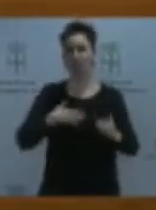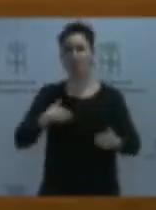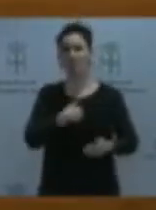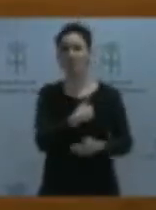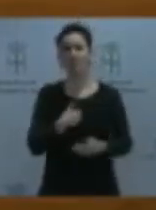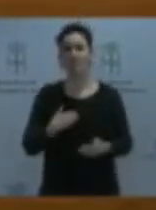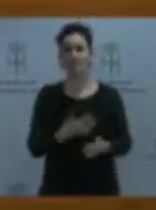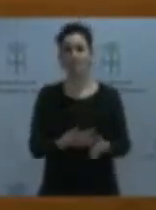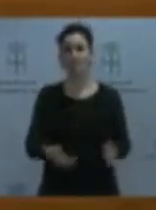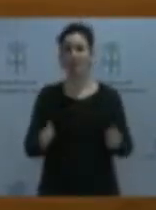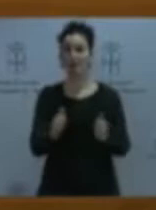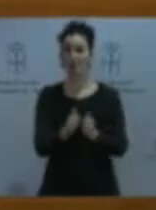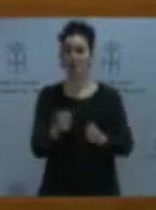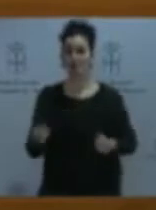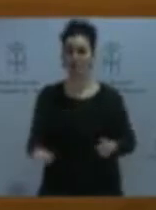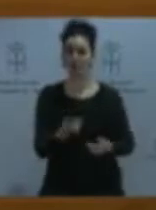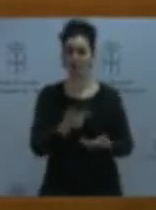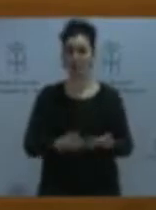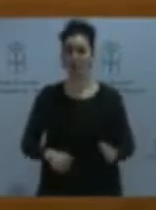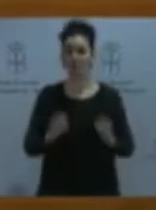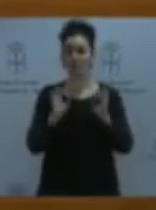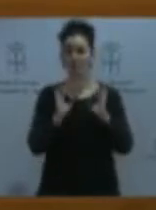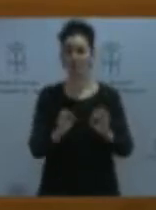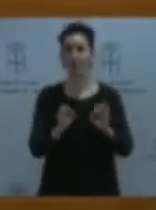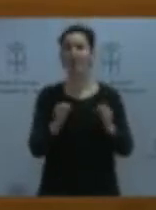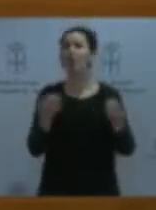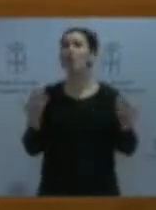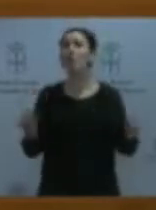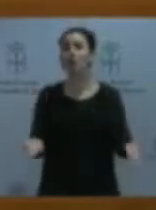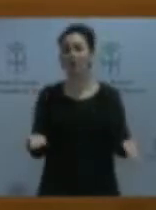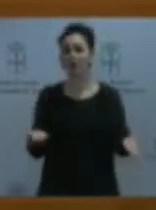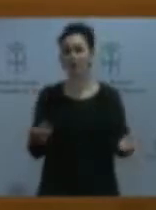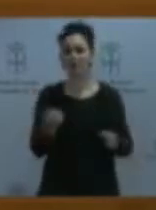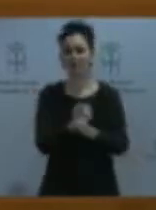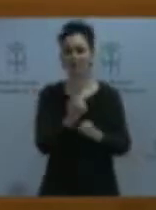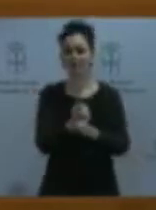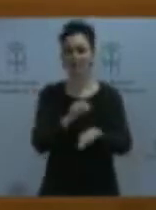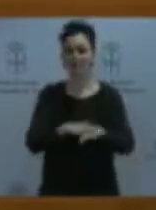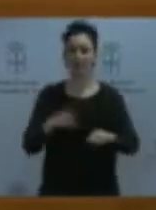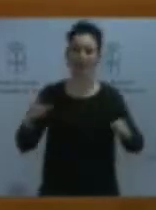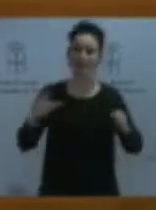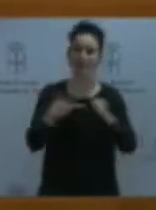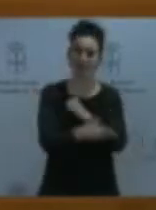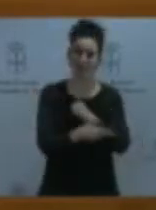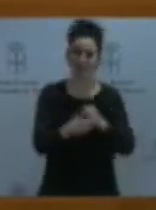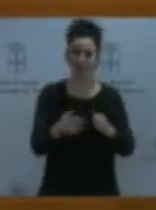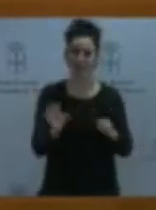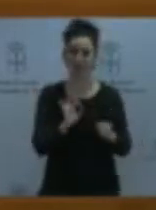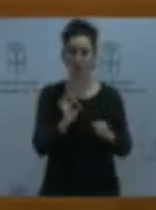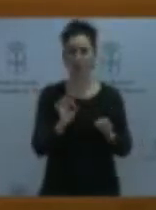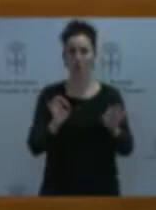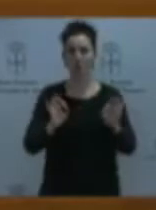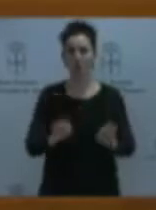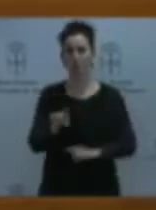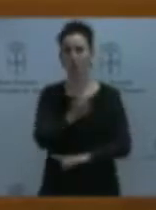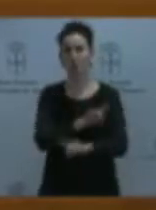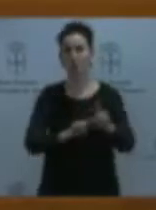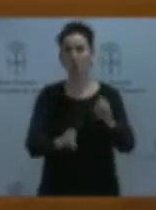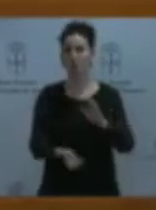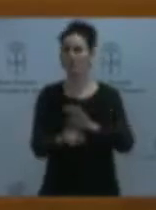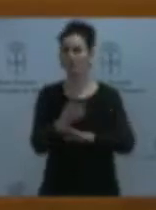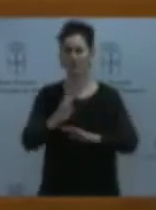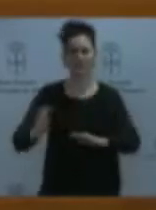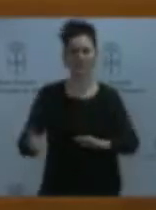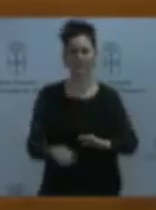eran trabajar en las operaciones de prevención y o neutralización de siniestros de toda índole, etcétera, etcétera, y asumiendo